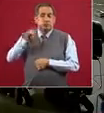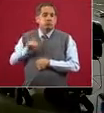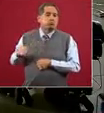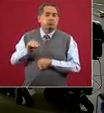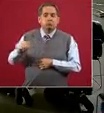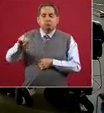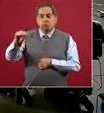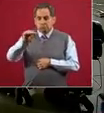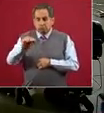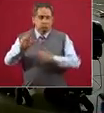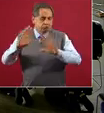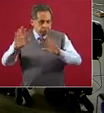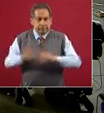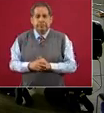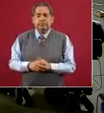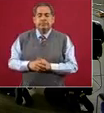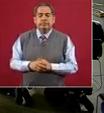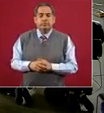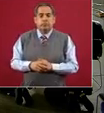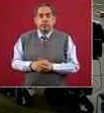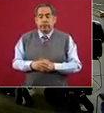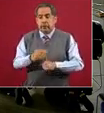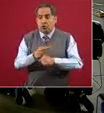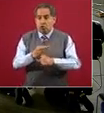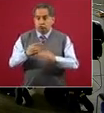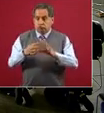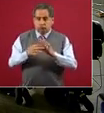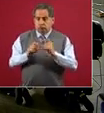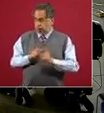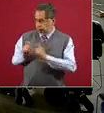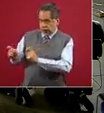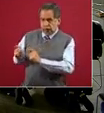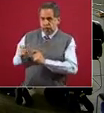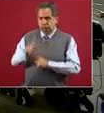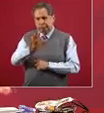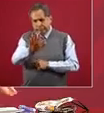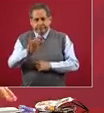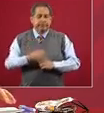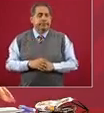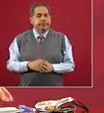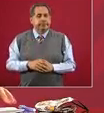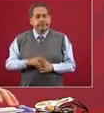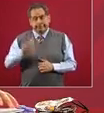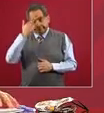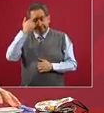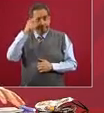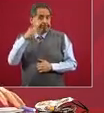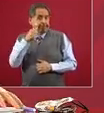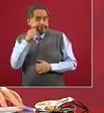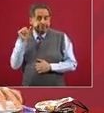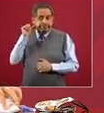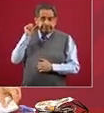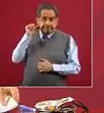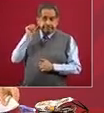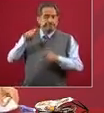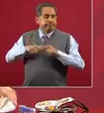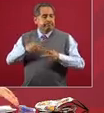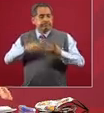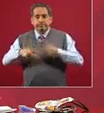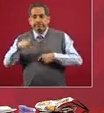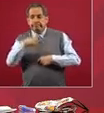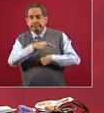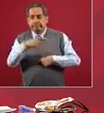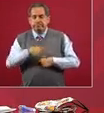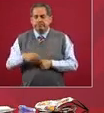Antes de darles la palabra, recordamos que el día de ayer estuvieron los compañeros